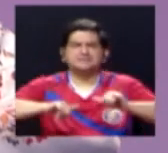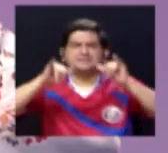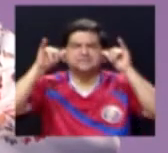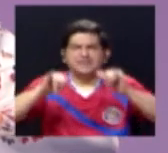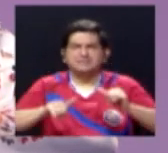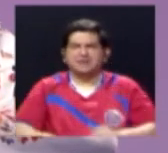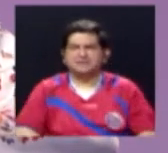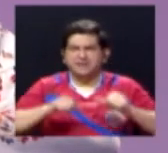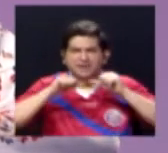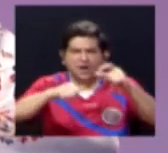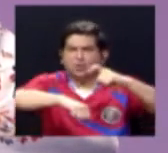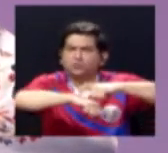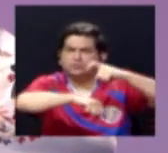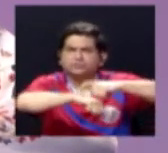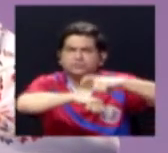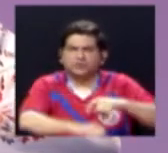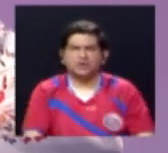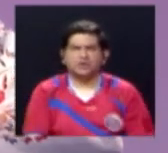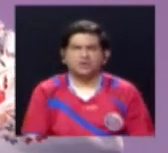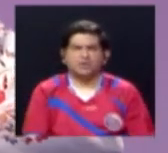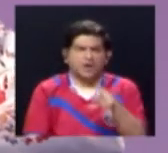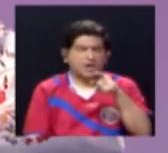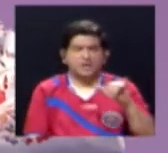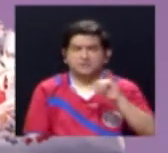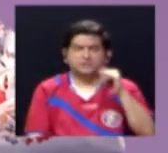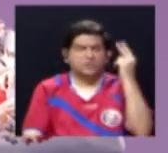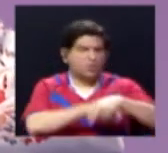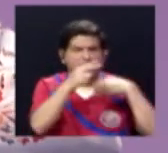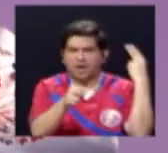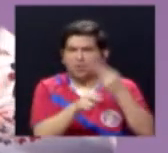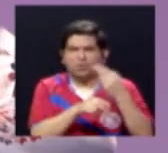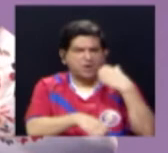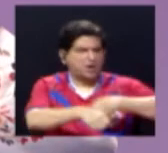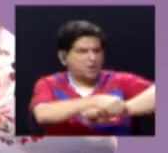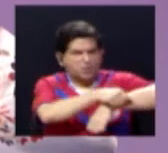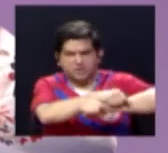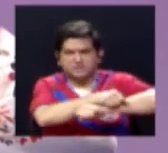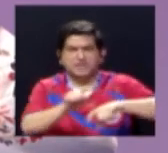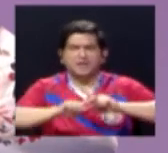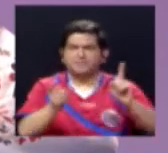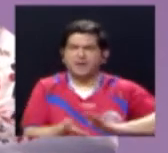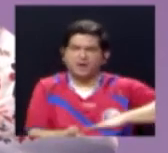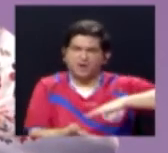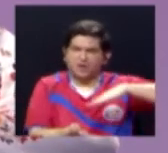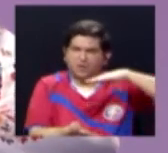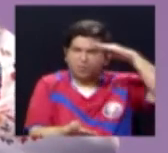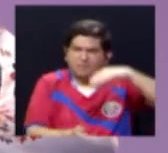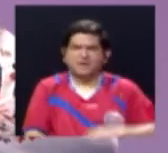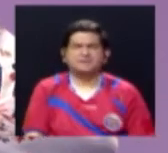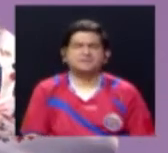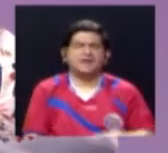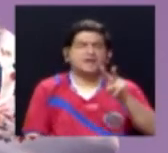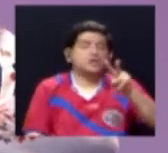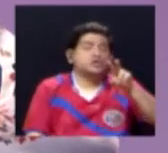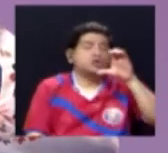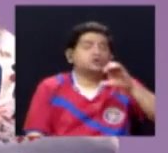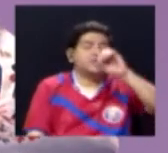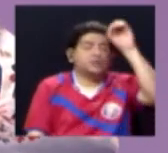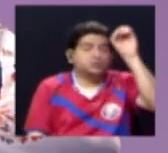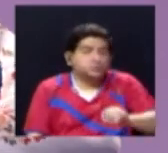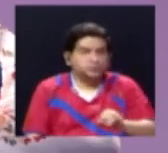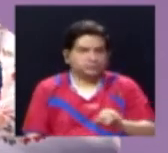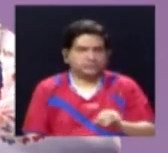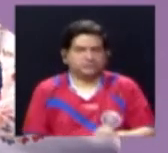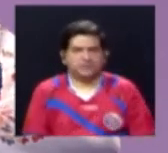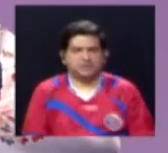en el tiempo es tan universal como el fútbol pero que venía incrementándose en un 200 por ciento